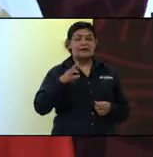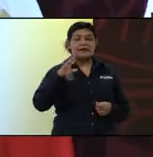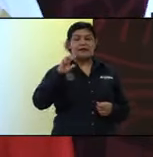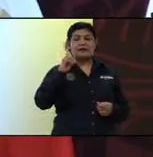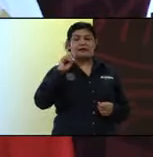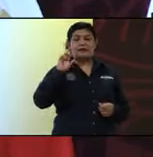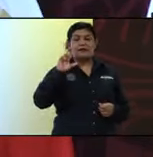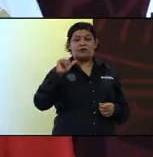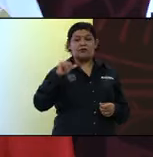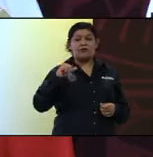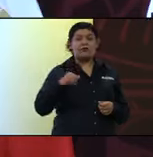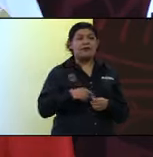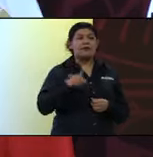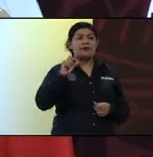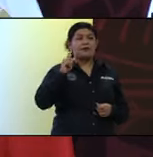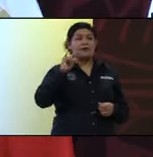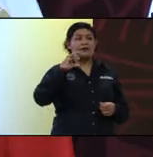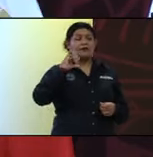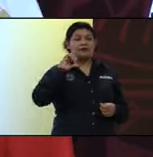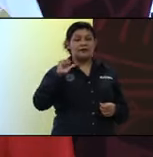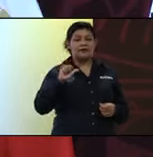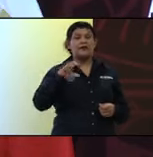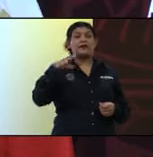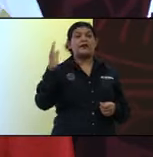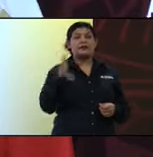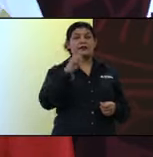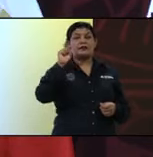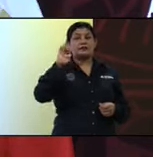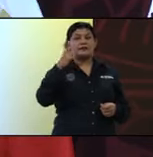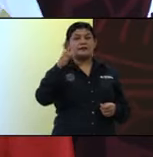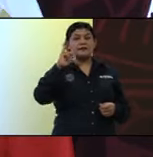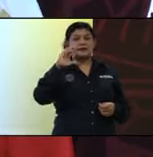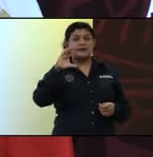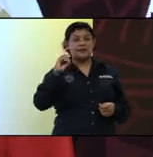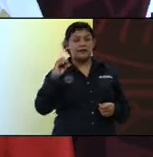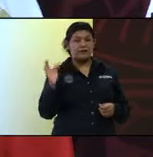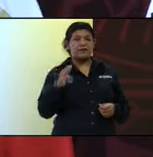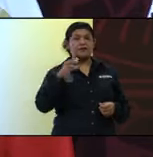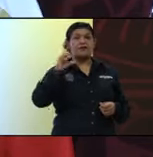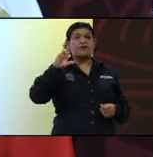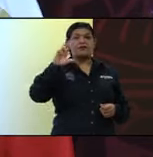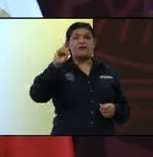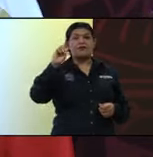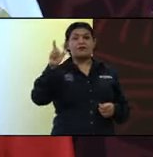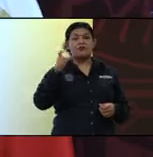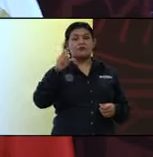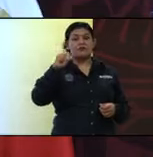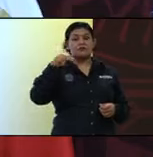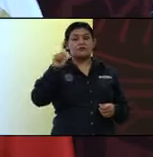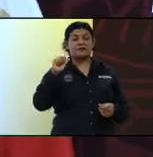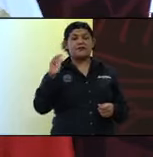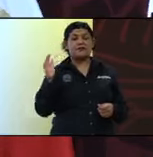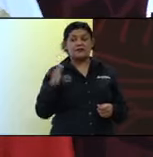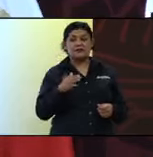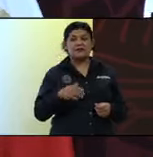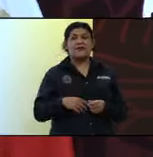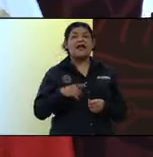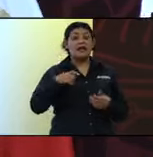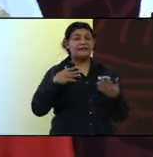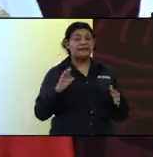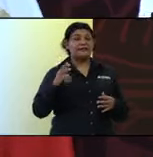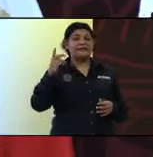Leticia Barrios Chavero, tenemos también a Sergio Valdés, a Roxana Camacho, tenemos también aquí a, ya llegó también Giovanita, muy